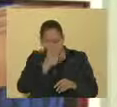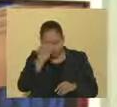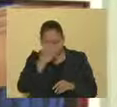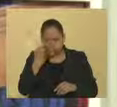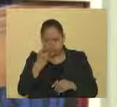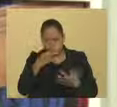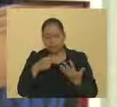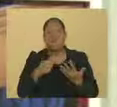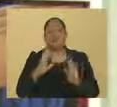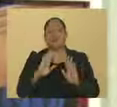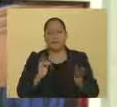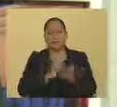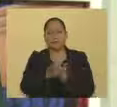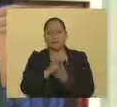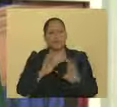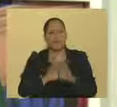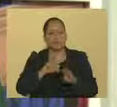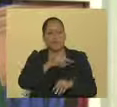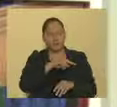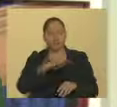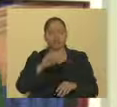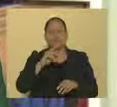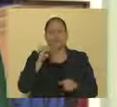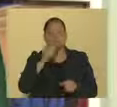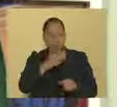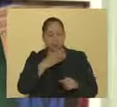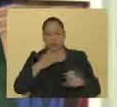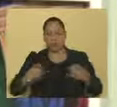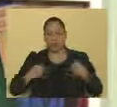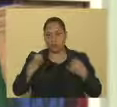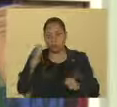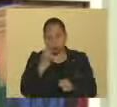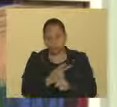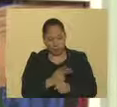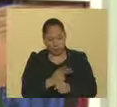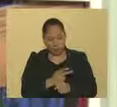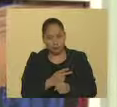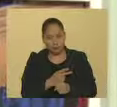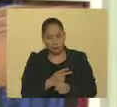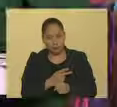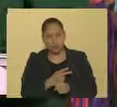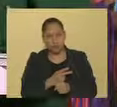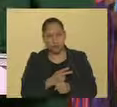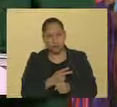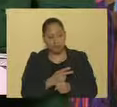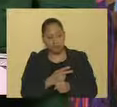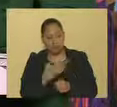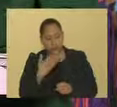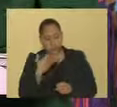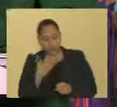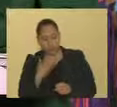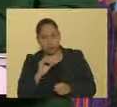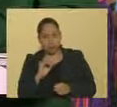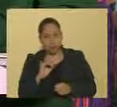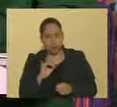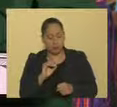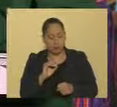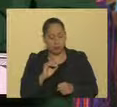ya determinan si la pubertad precoz es gonadotrofino dependiente o